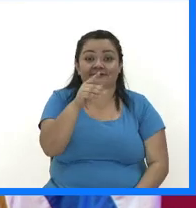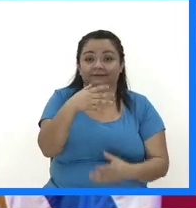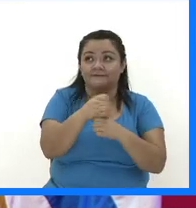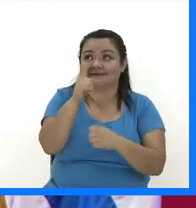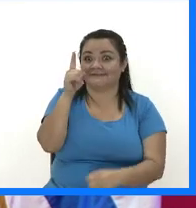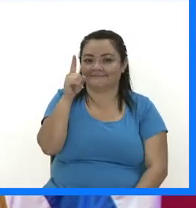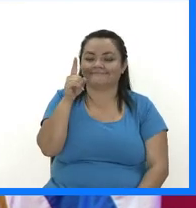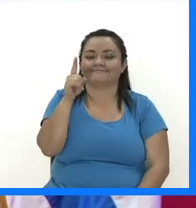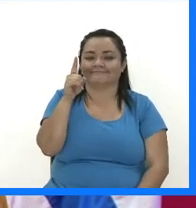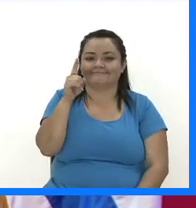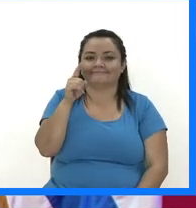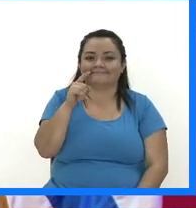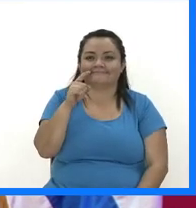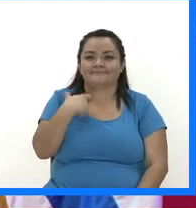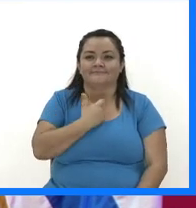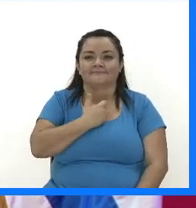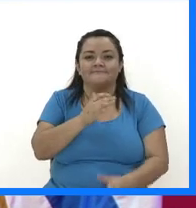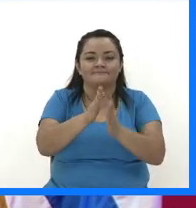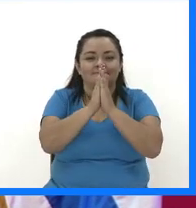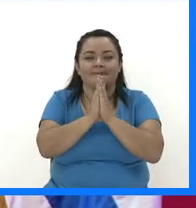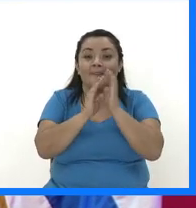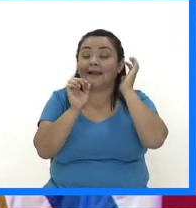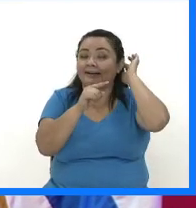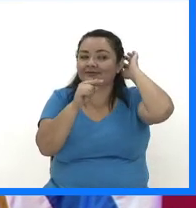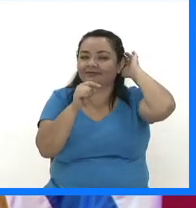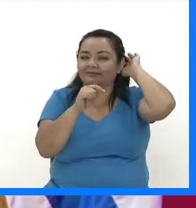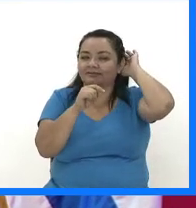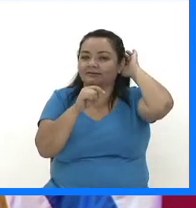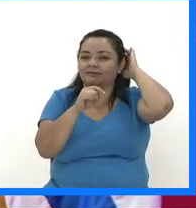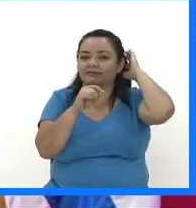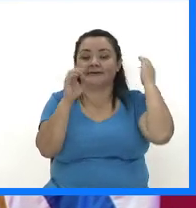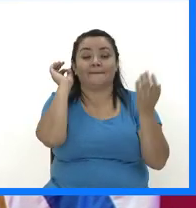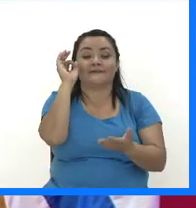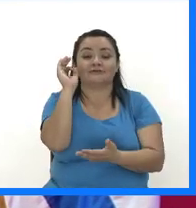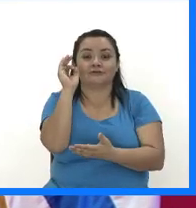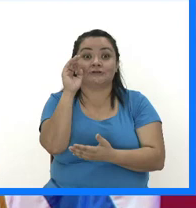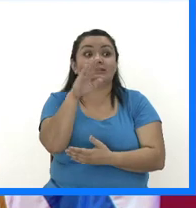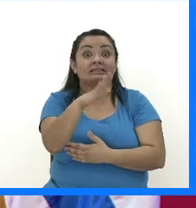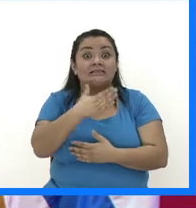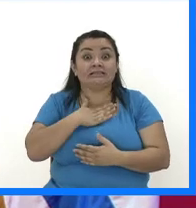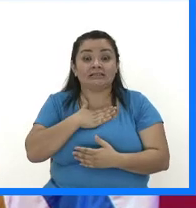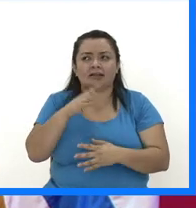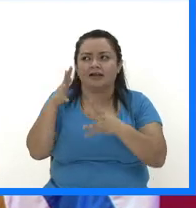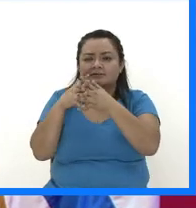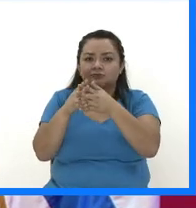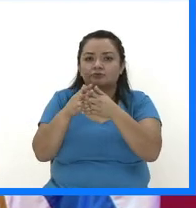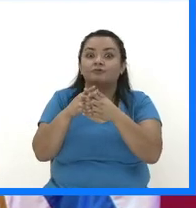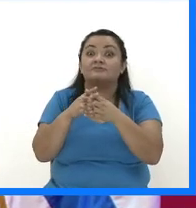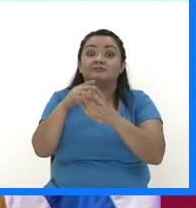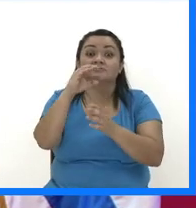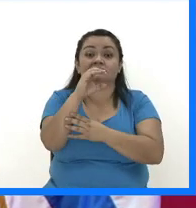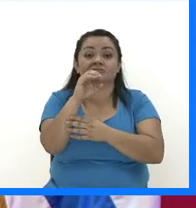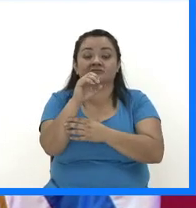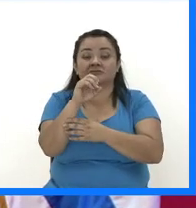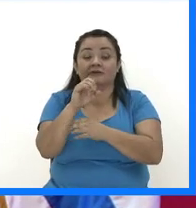te ganó la batalla estamos dando con los pastores que tienen ahorita positivo el coco bit 19 allá en eeuu